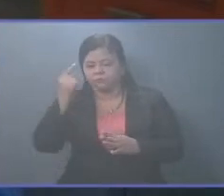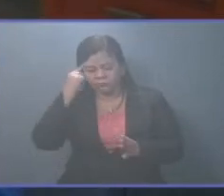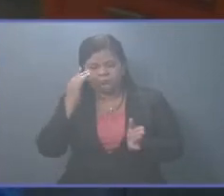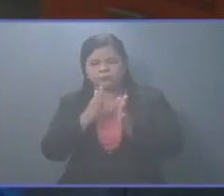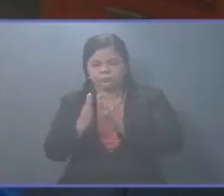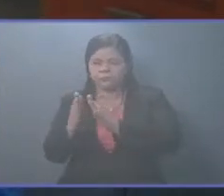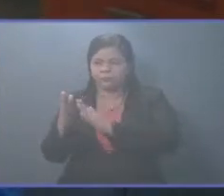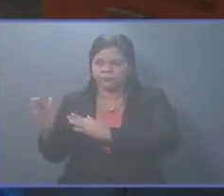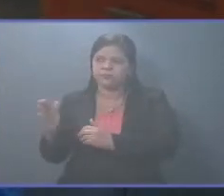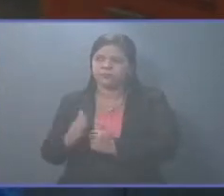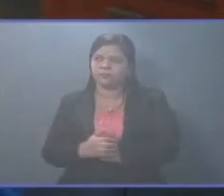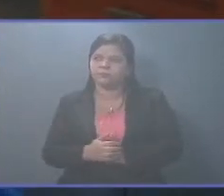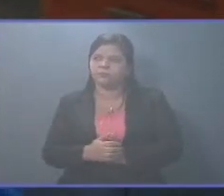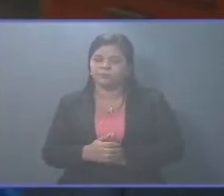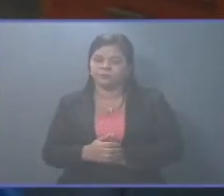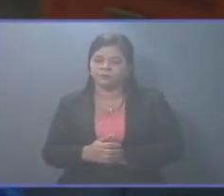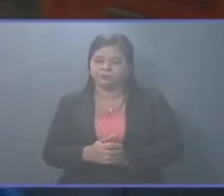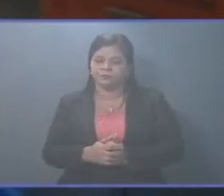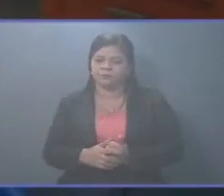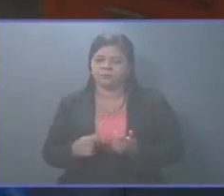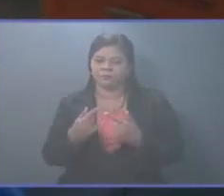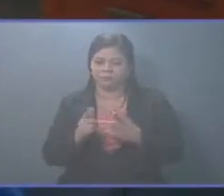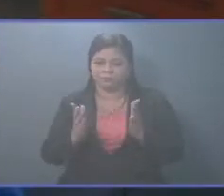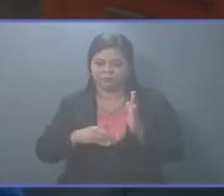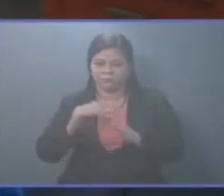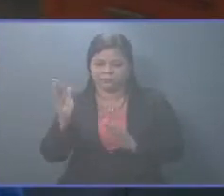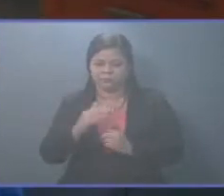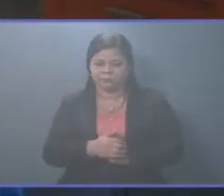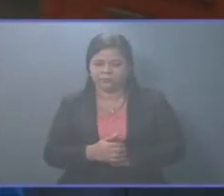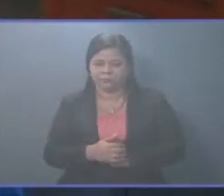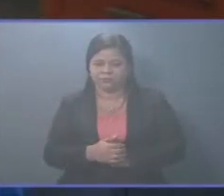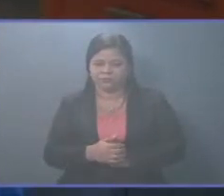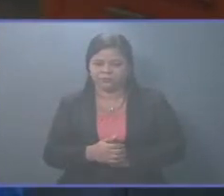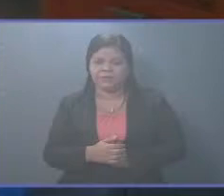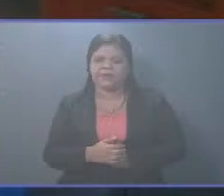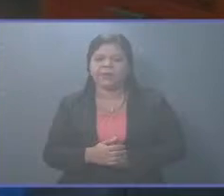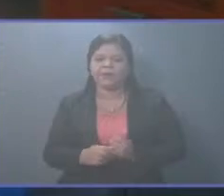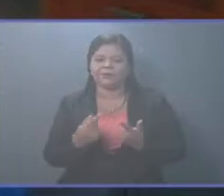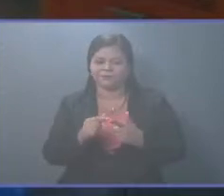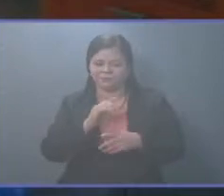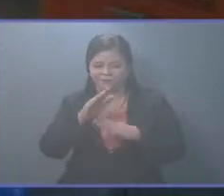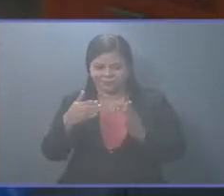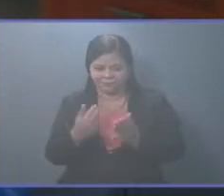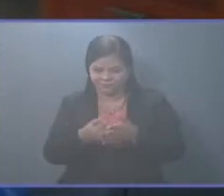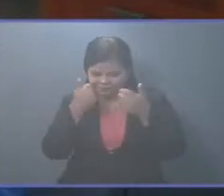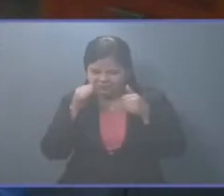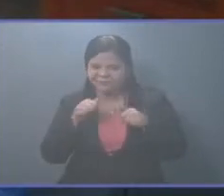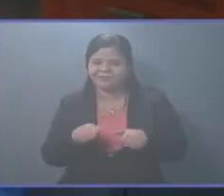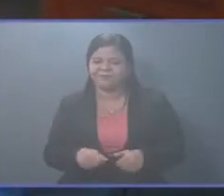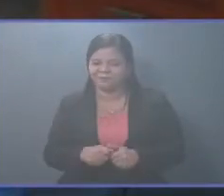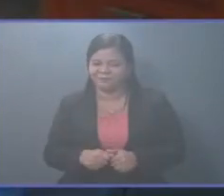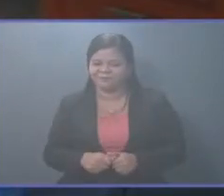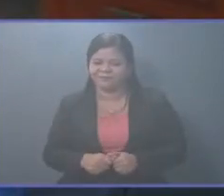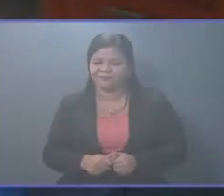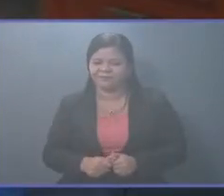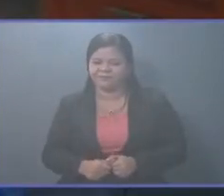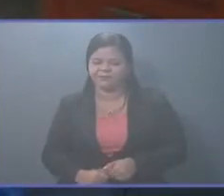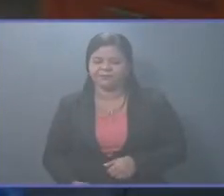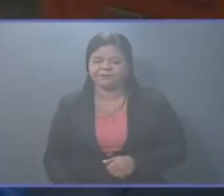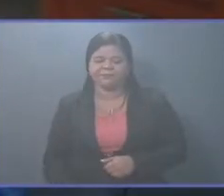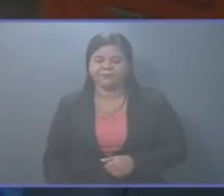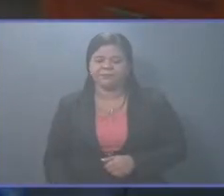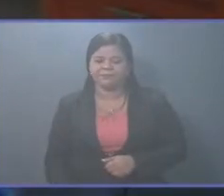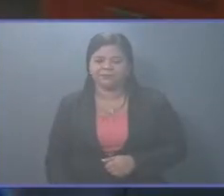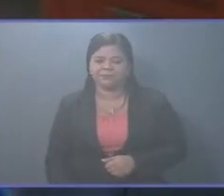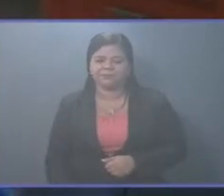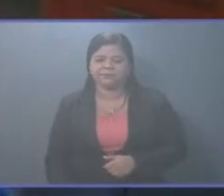logístico, la vacuna de AstraZeneca tiene múltiples ventajas sobre las otras. ¿Por